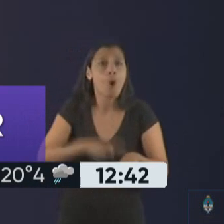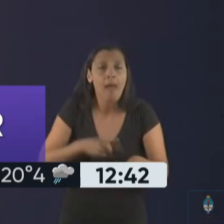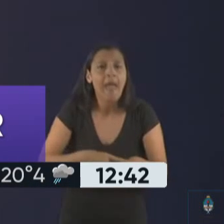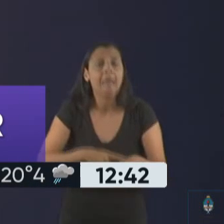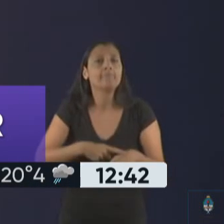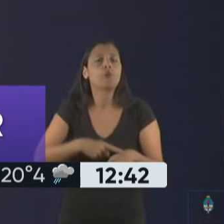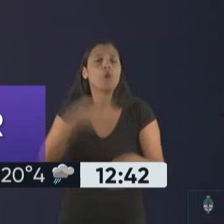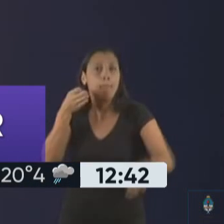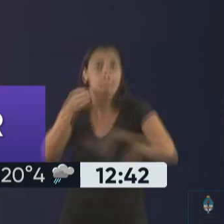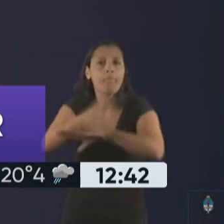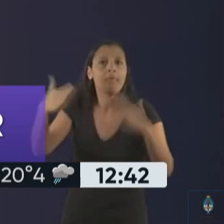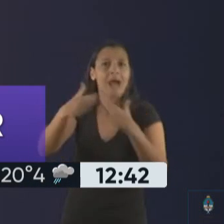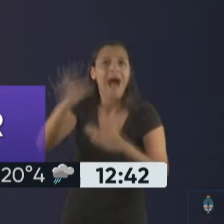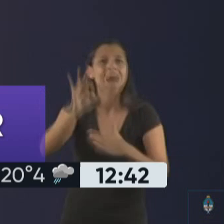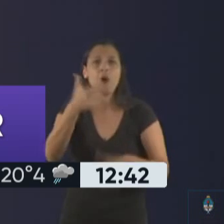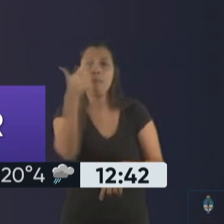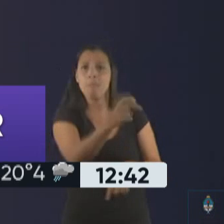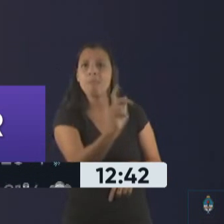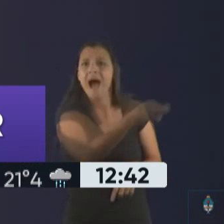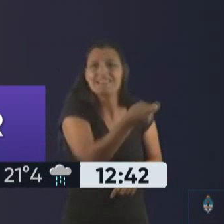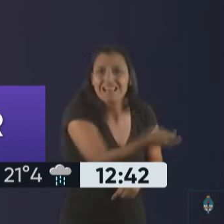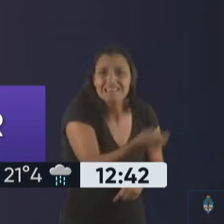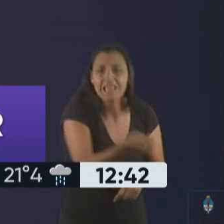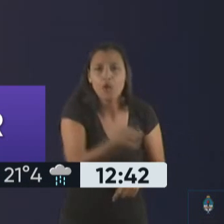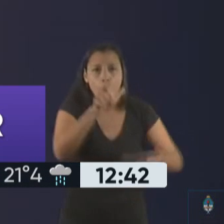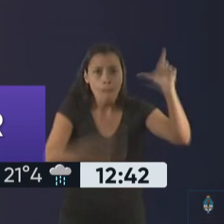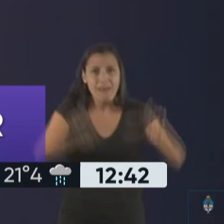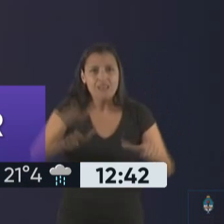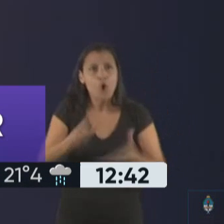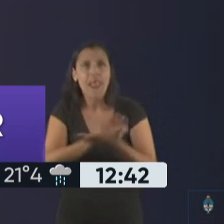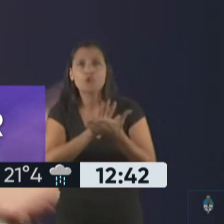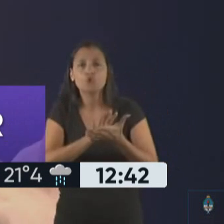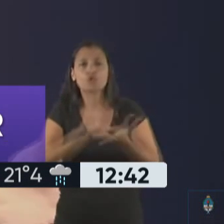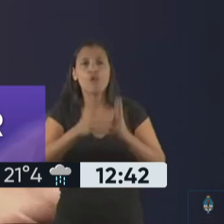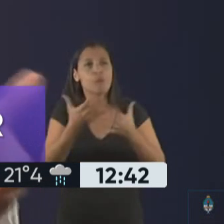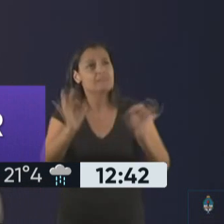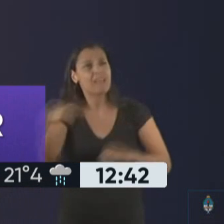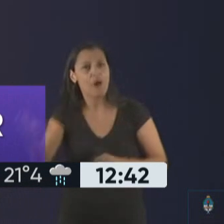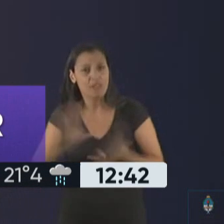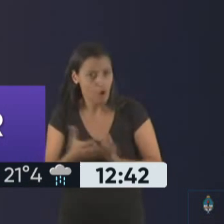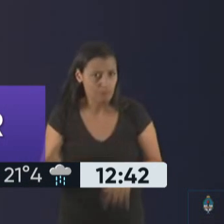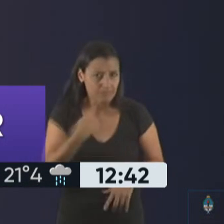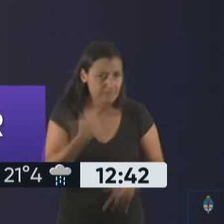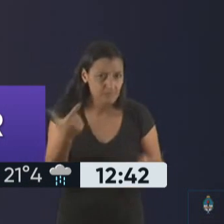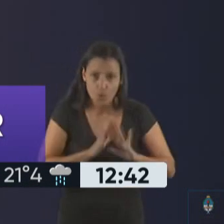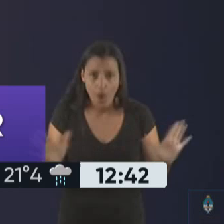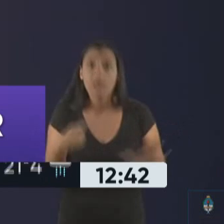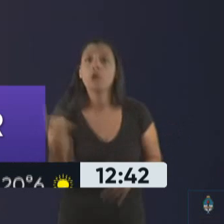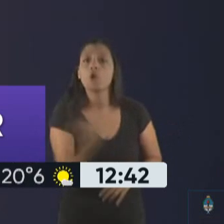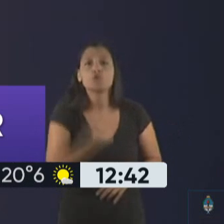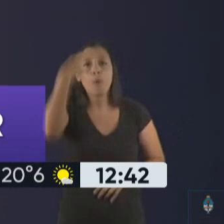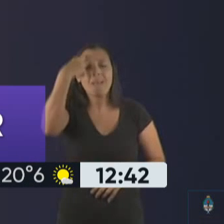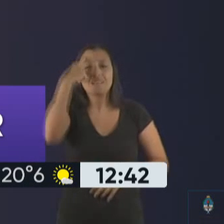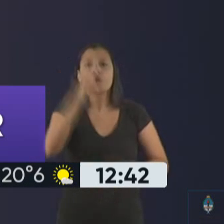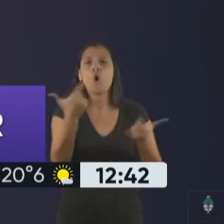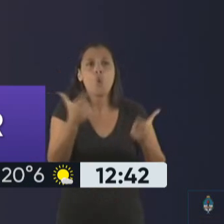propiedad, su vida, no tiene plan B. Así que nosotros creemos que no puede haber un solo diputado o